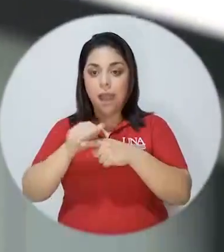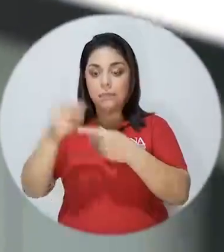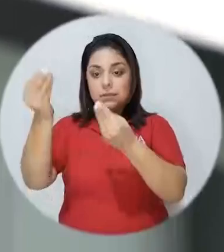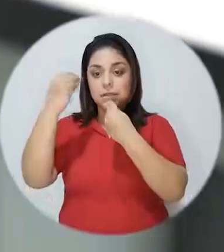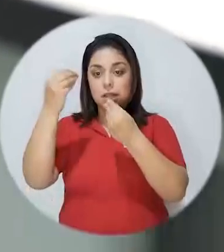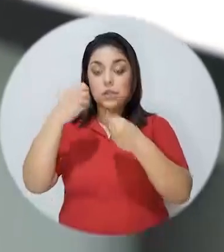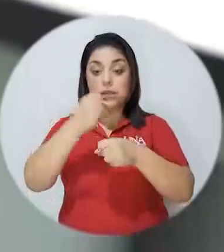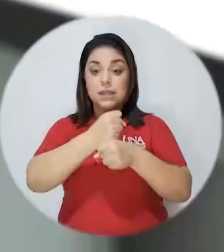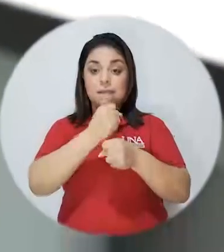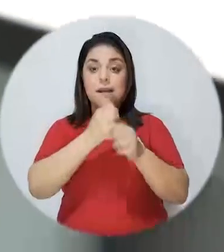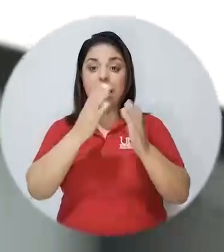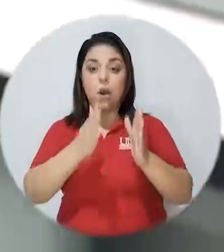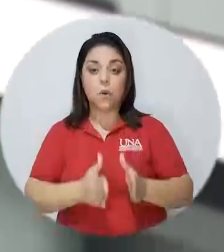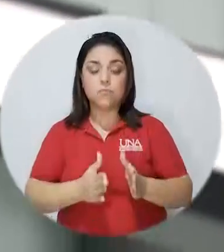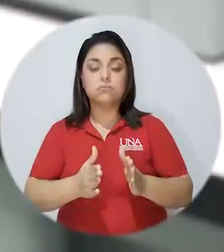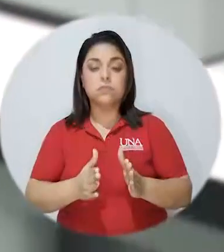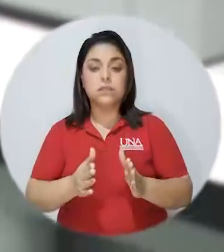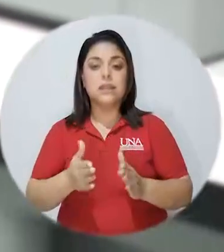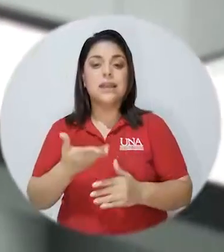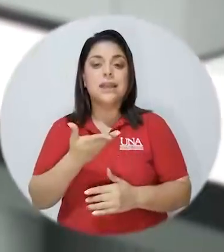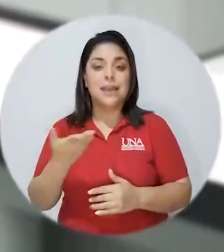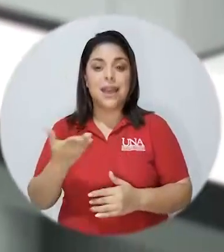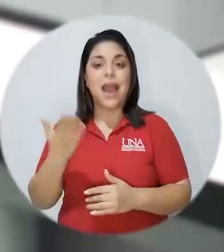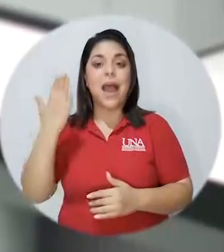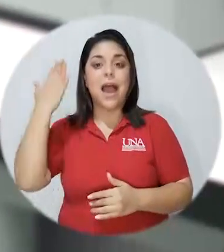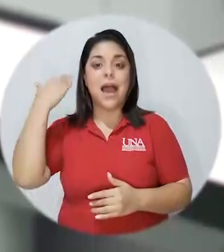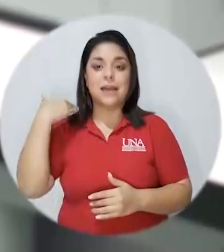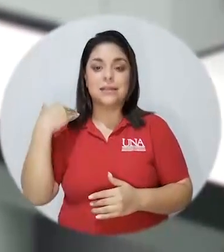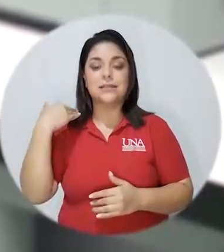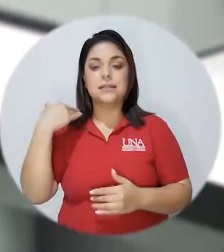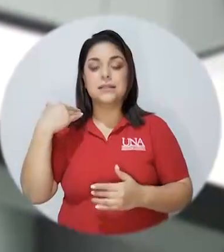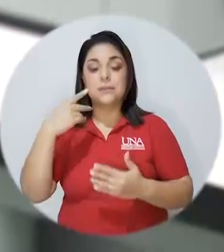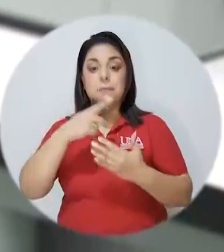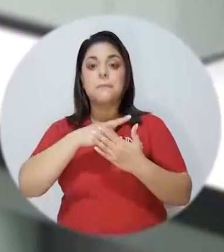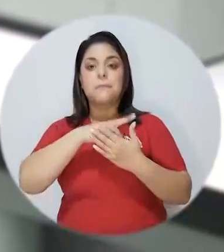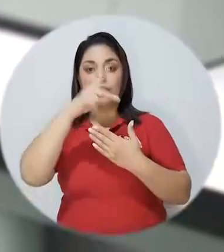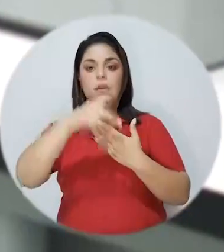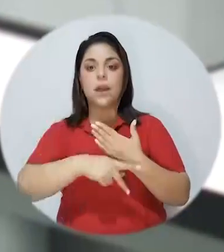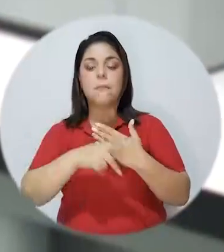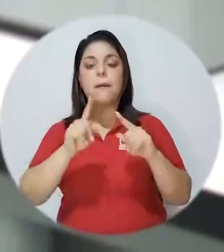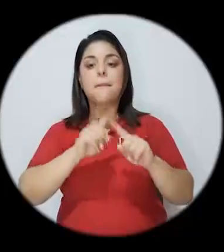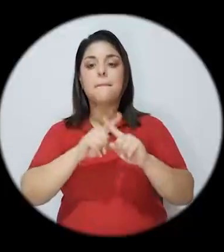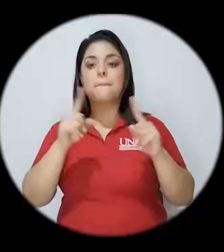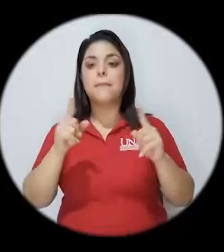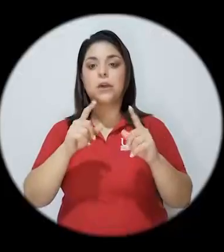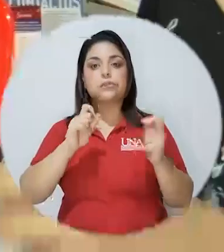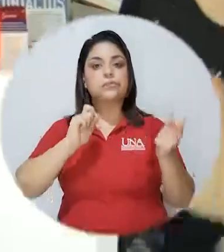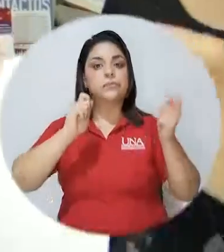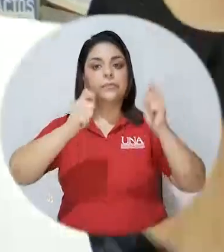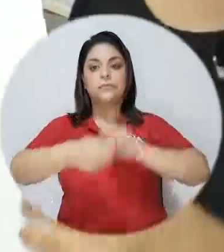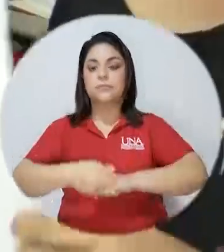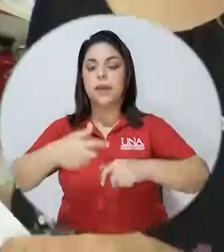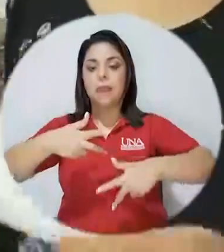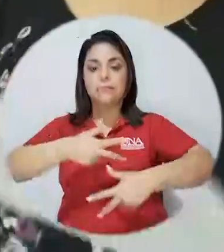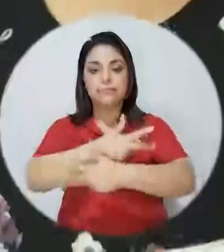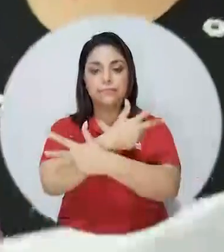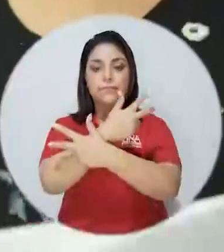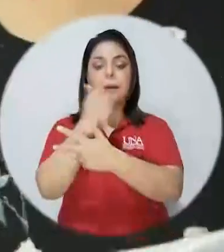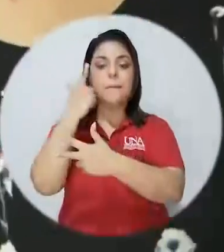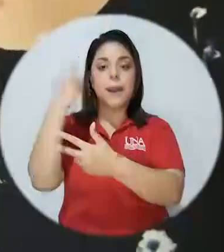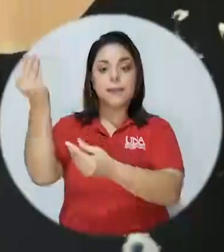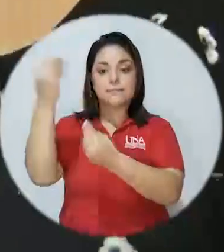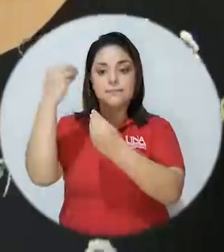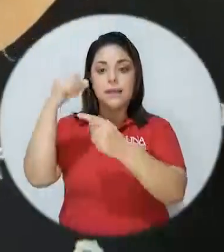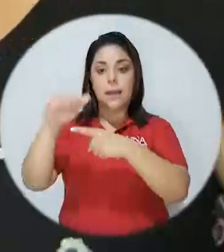teletrabajadores que en buena teoría teníamos programados, pero tuvimos que pasarlos a tipo webinar. Por dicha, ahí tuvimos mucho apoyo de